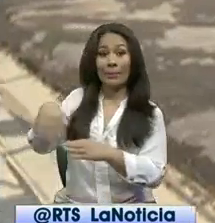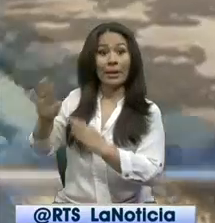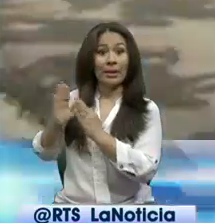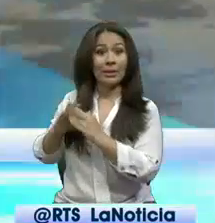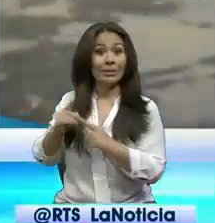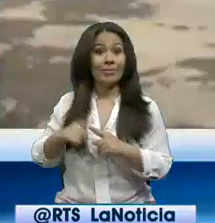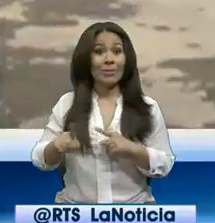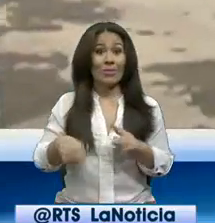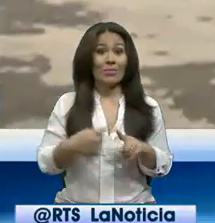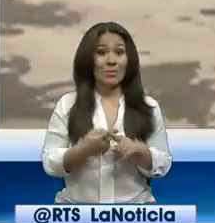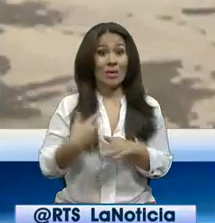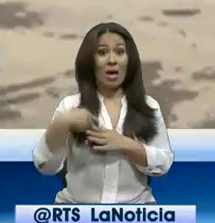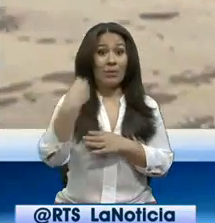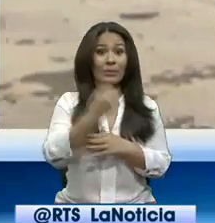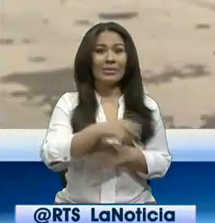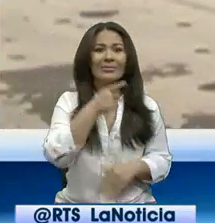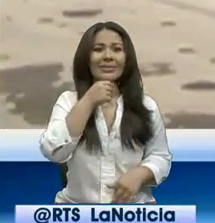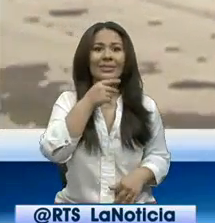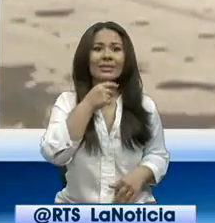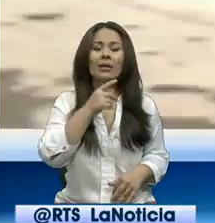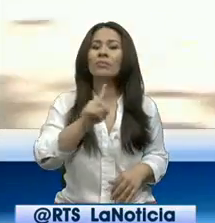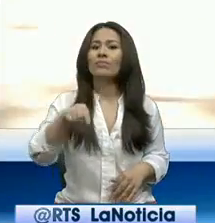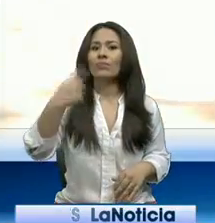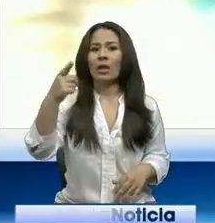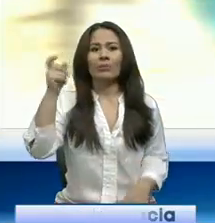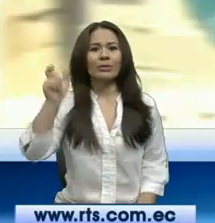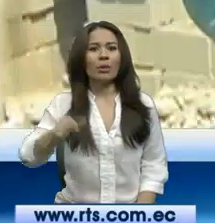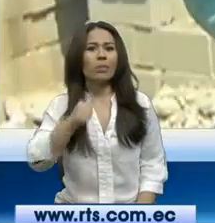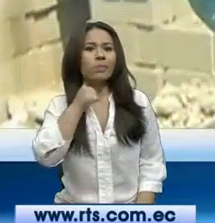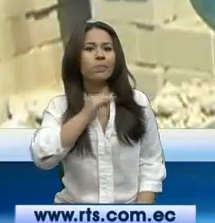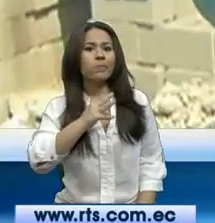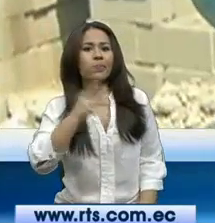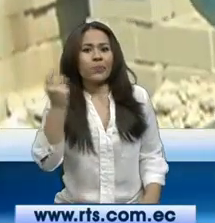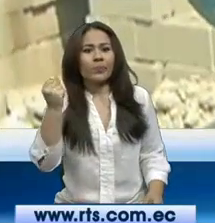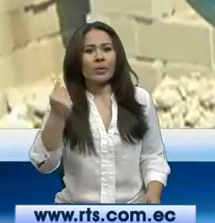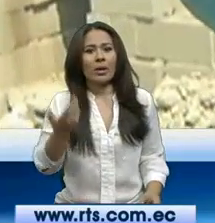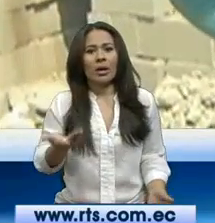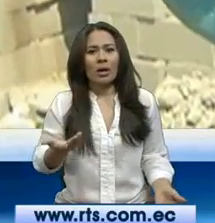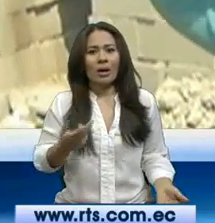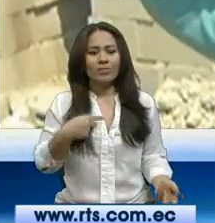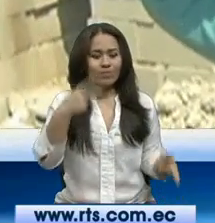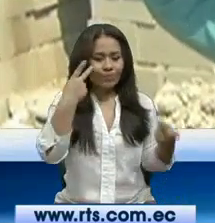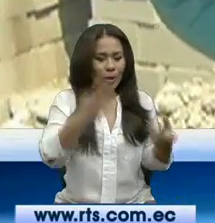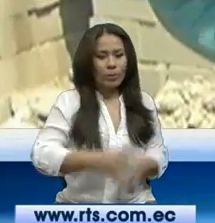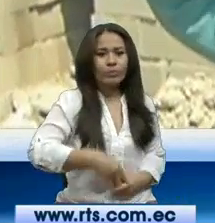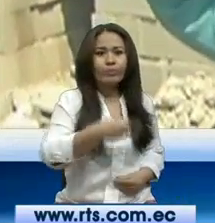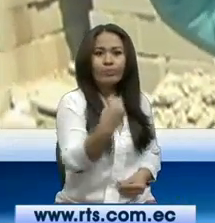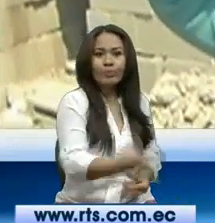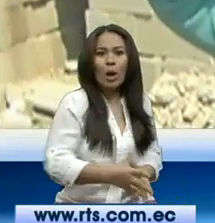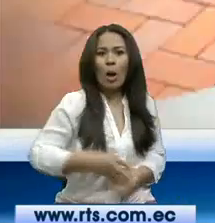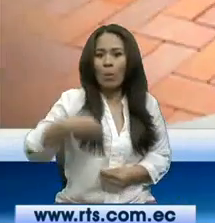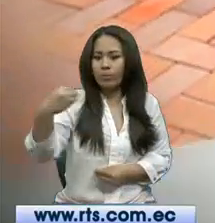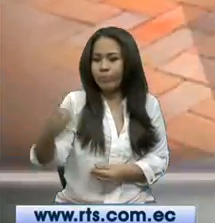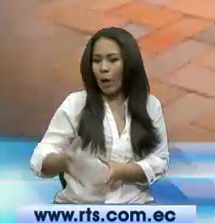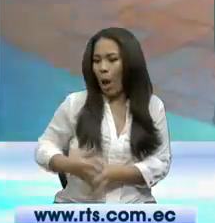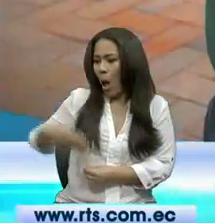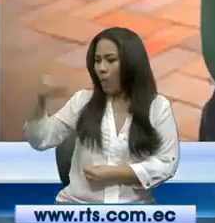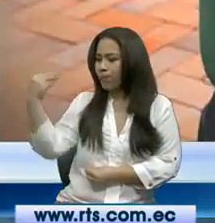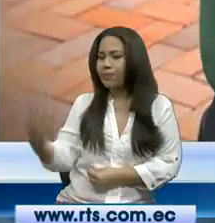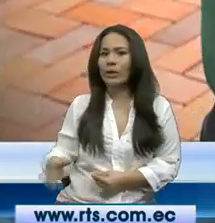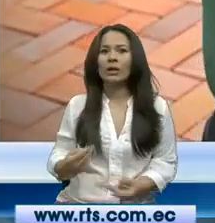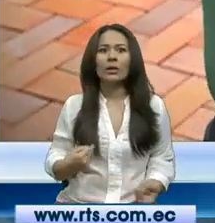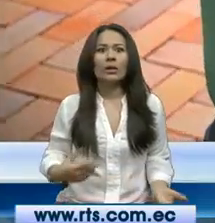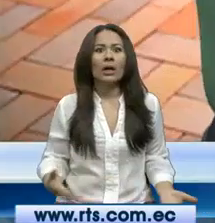pero a la salida fue interceptado por los pillos. Es que vieron que estaban las muchachas pagándole, toma, toma, toma, llevándolo por lista. Y acá están con los